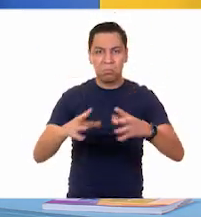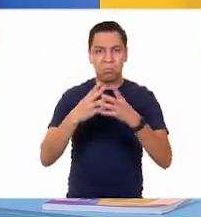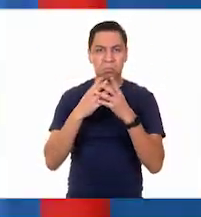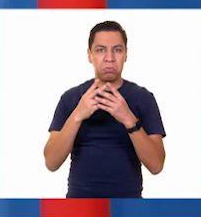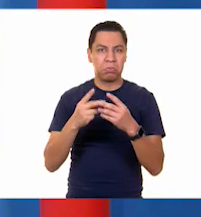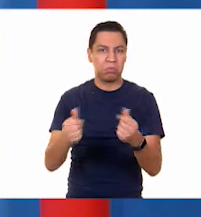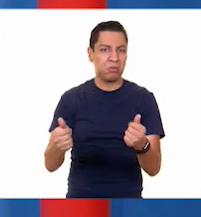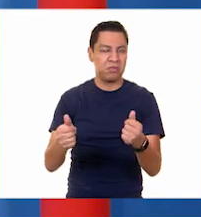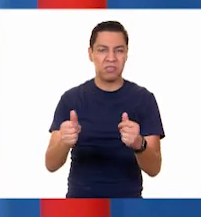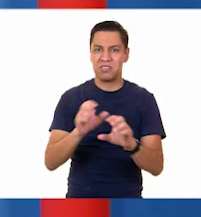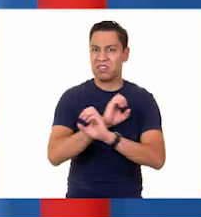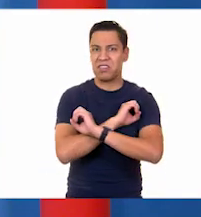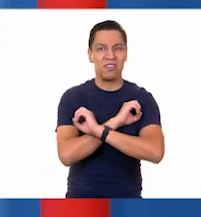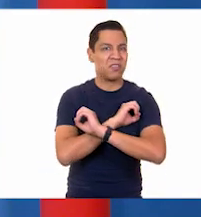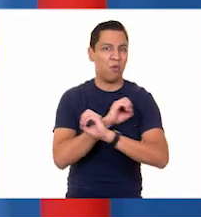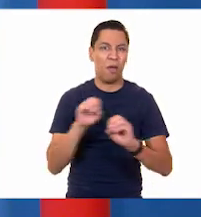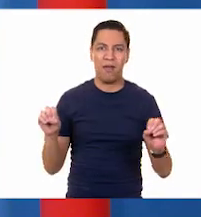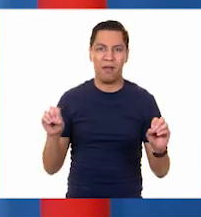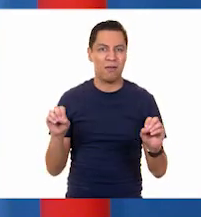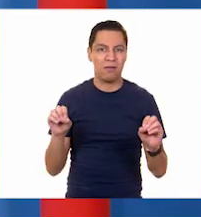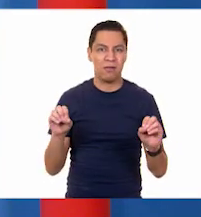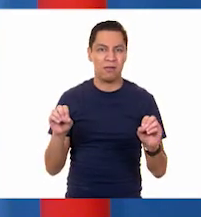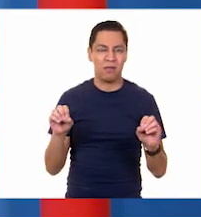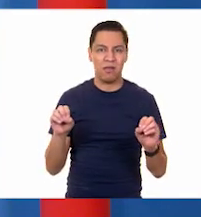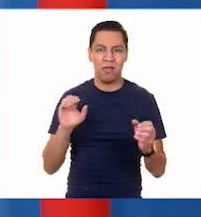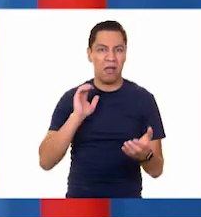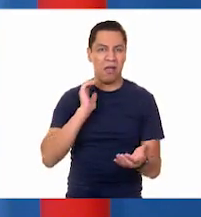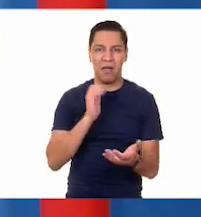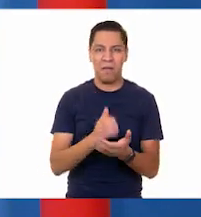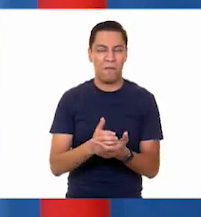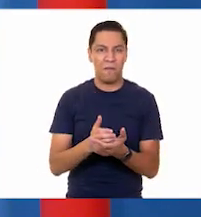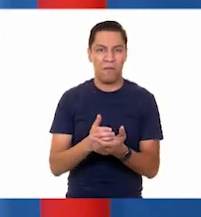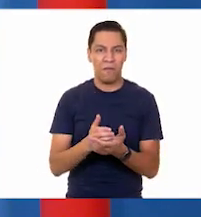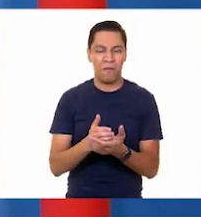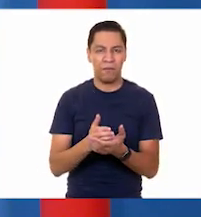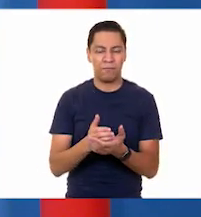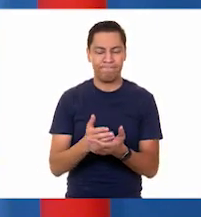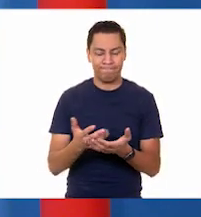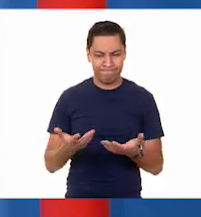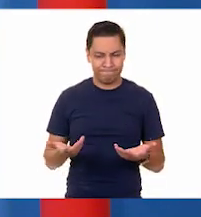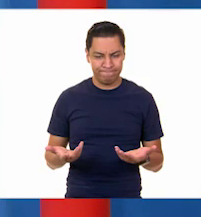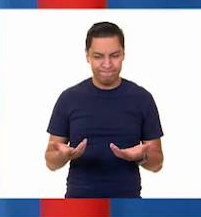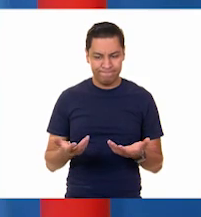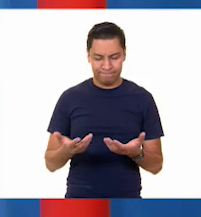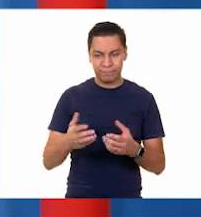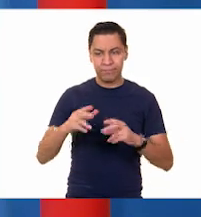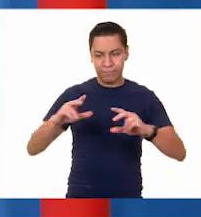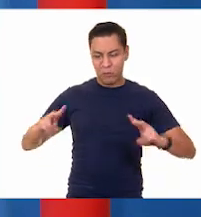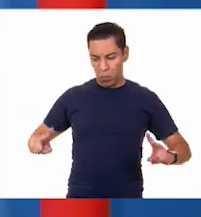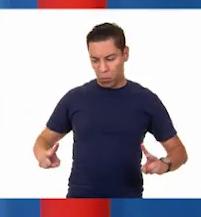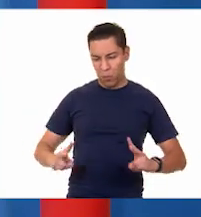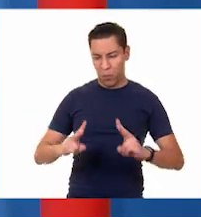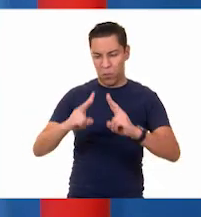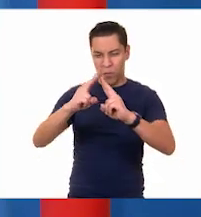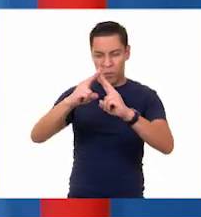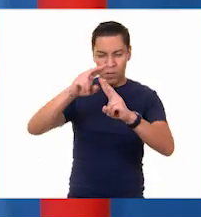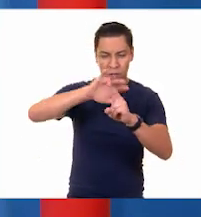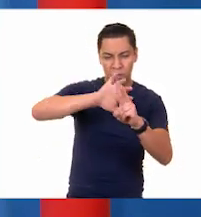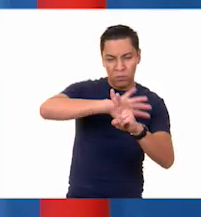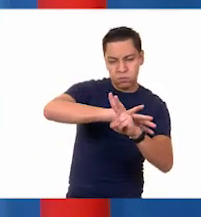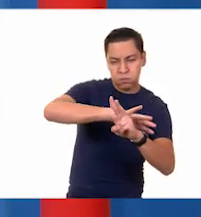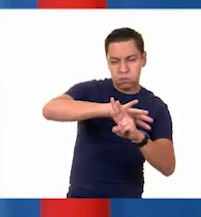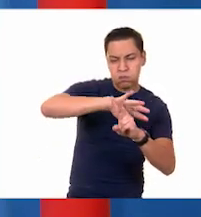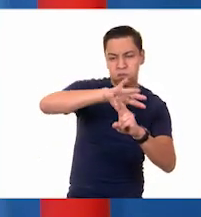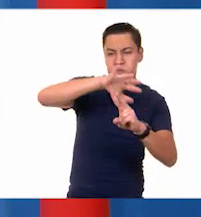ambiente. Lo que no me queda claro es por qué era tan importante este glaciar, es decir, cuáles serán las repercusiones